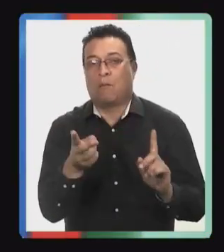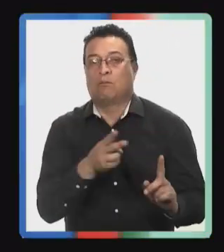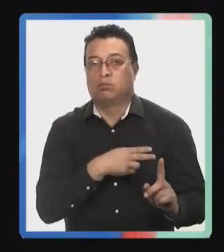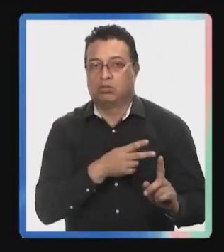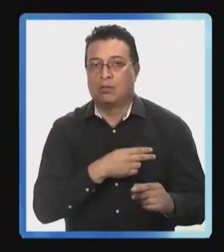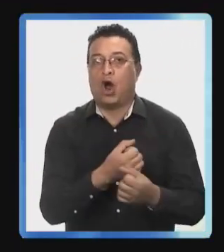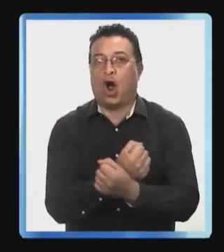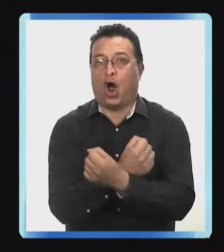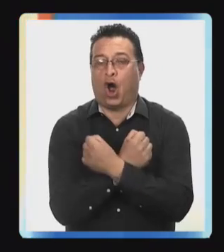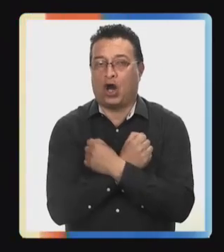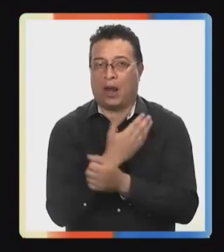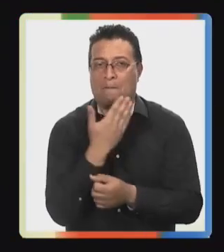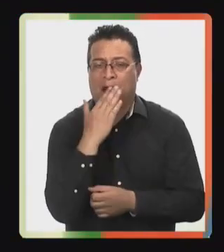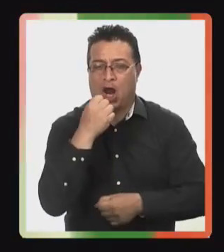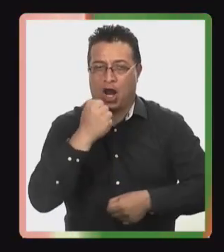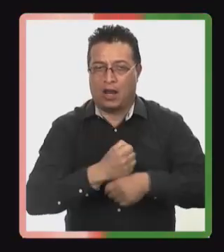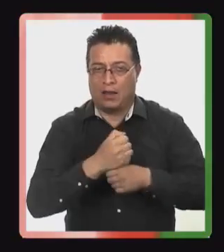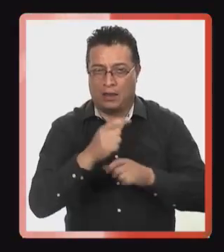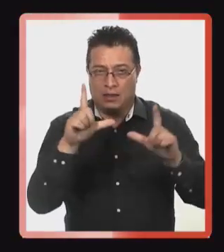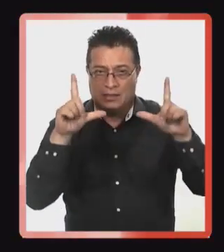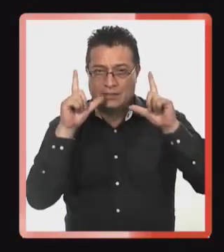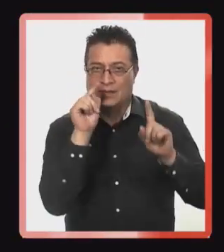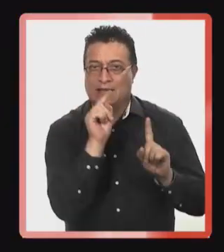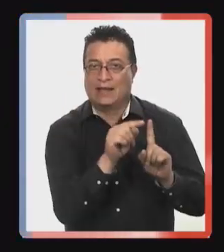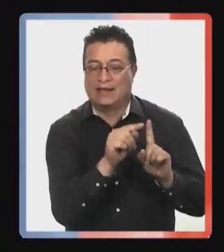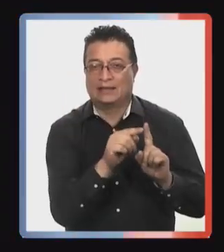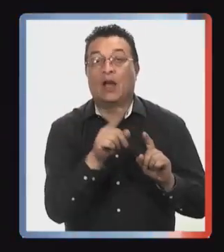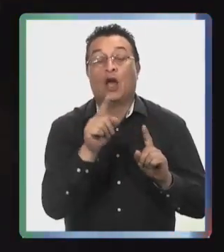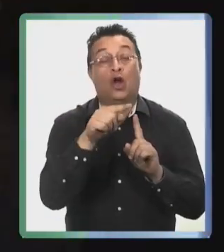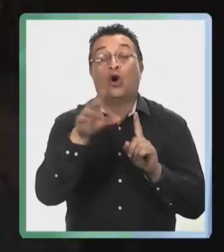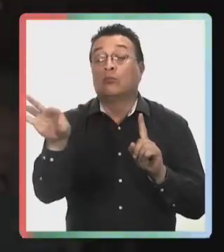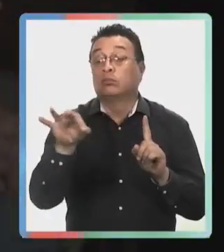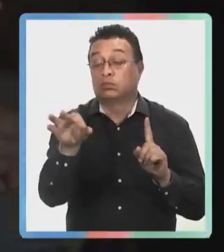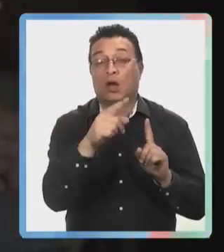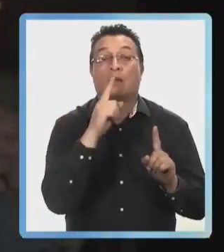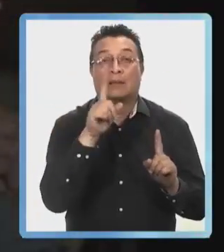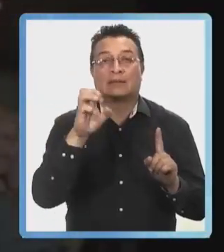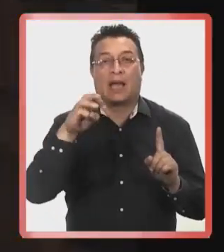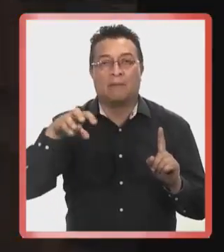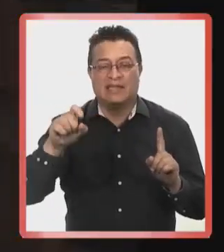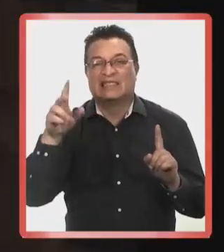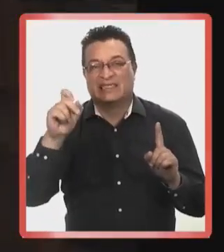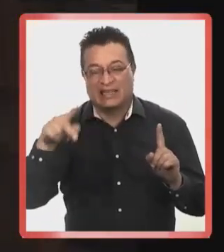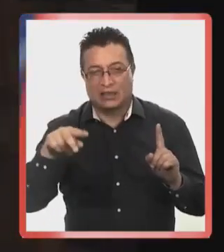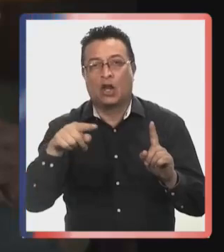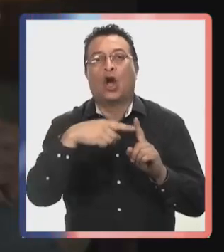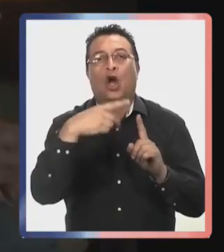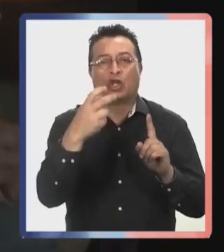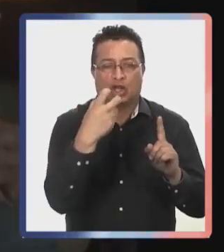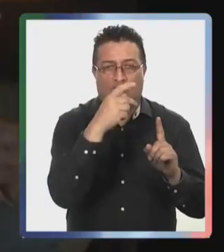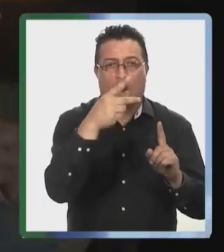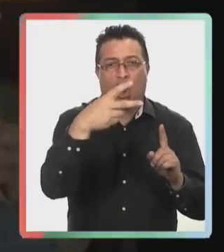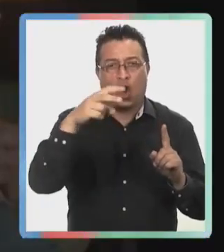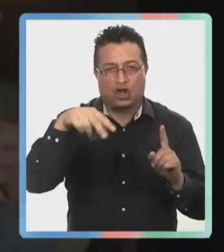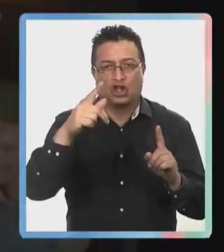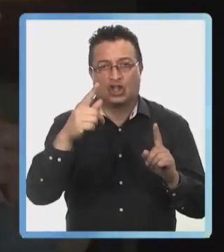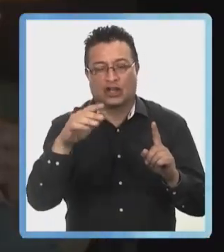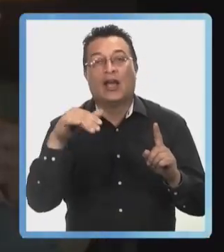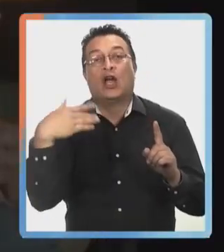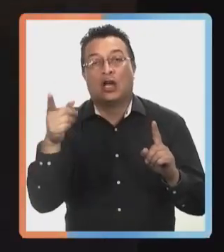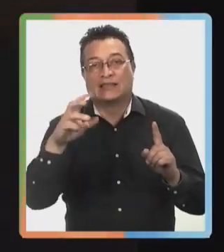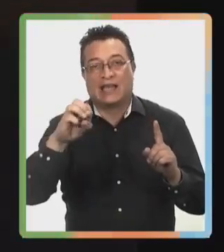Oscar a Mejor Actuación Principal. En su elenco también están Sadie Sink, Ty Simpkins, Hong Chau y Samantha